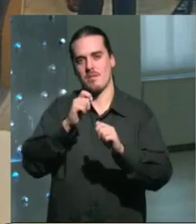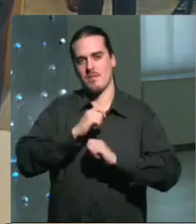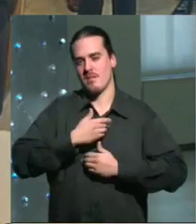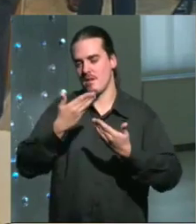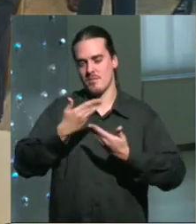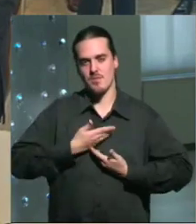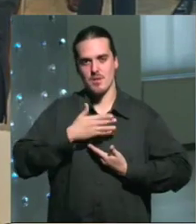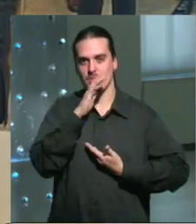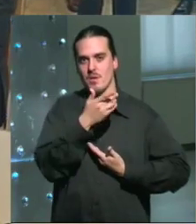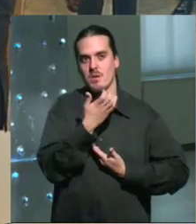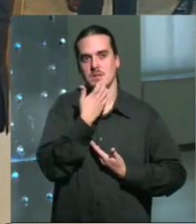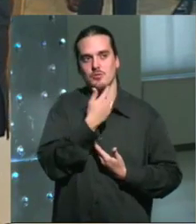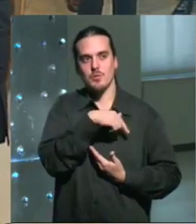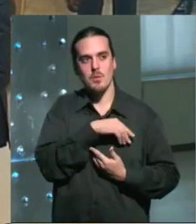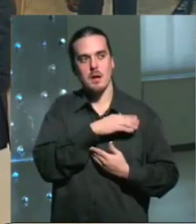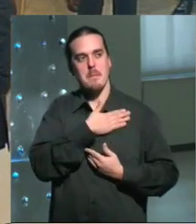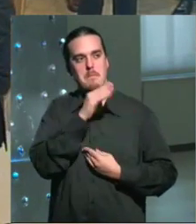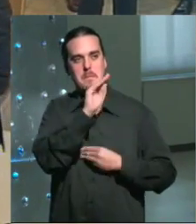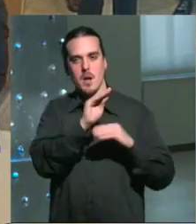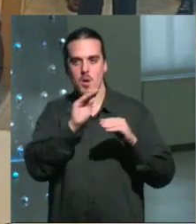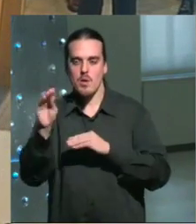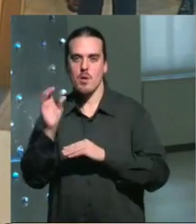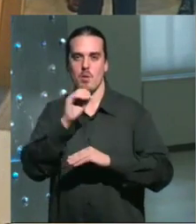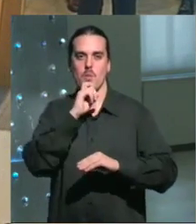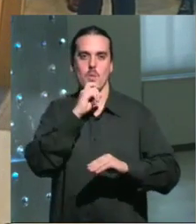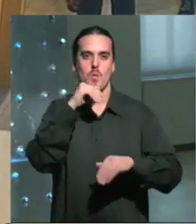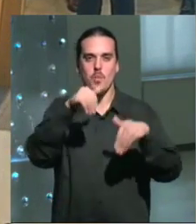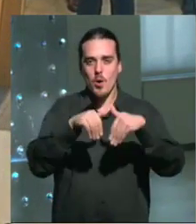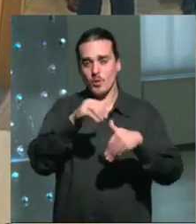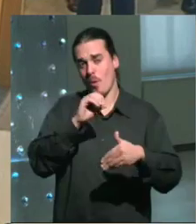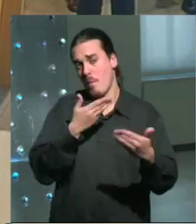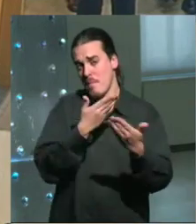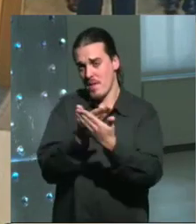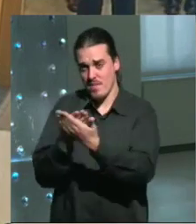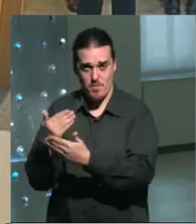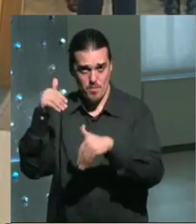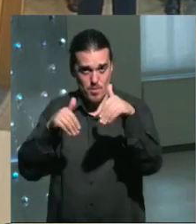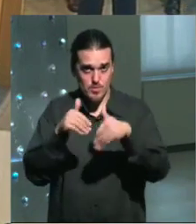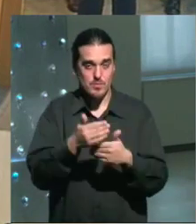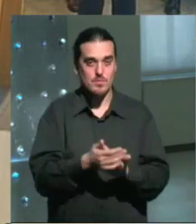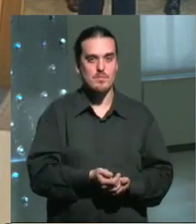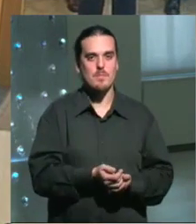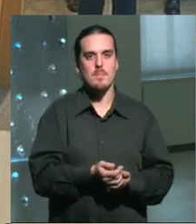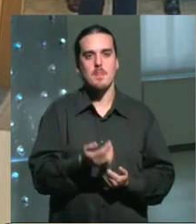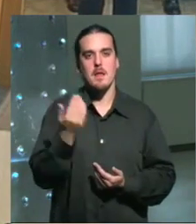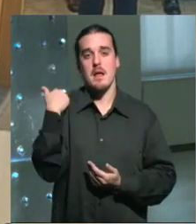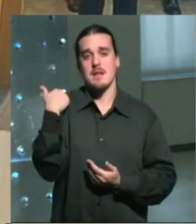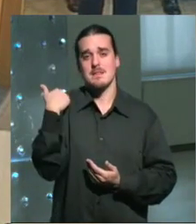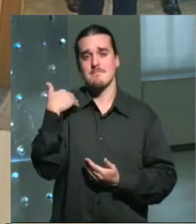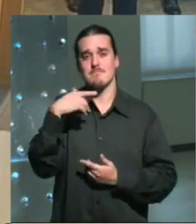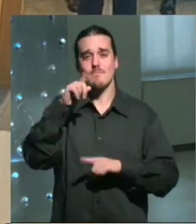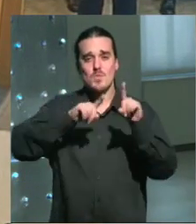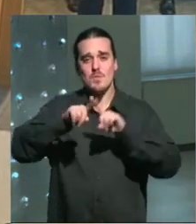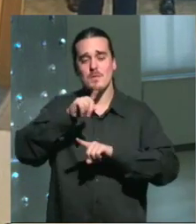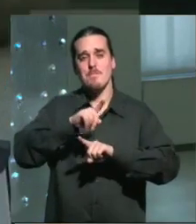de un tema que le importa al candidato. La gran barrera que tenían los call centers era que son espacios físicos. Tenías